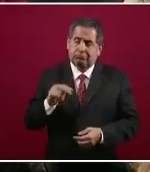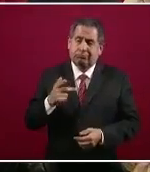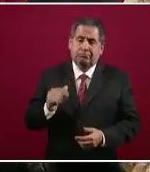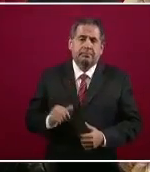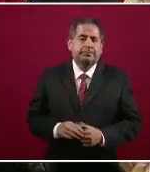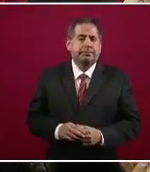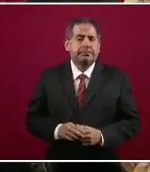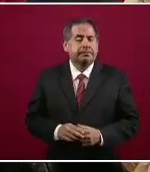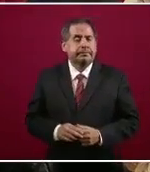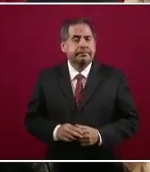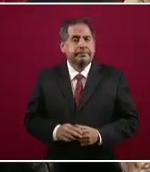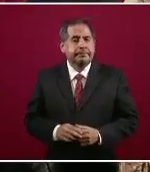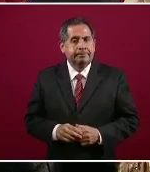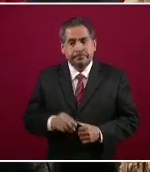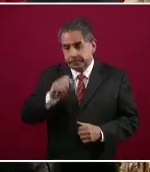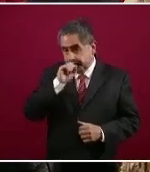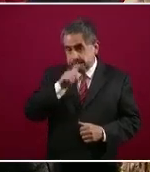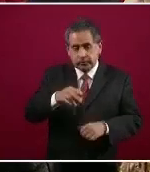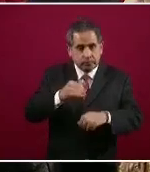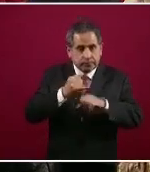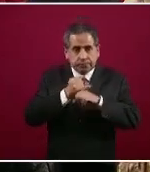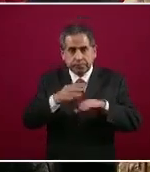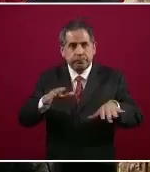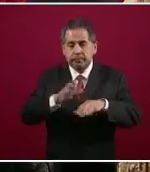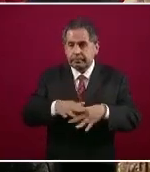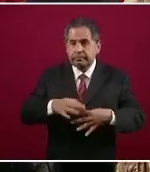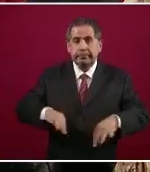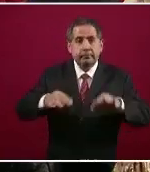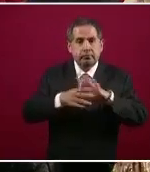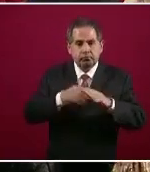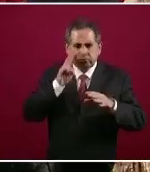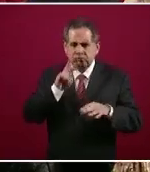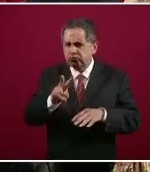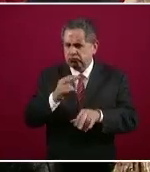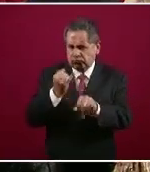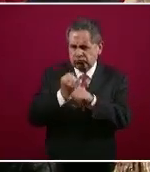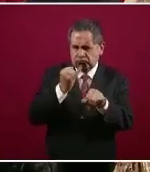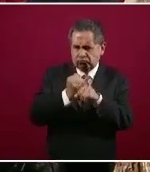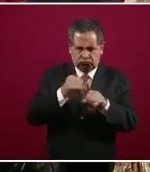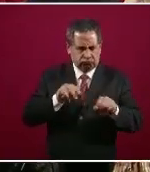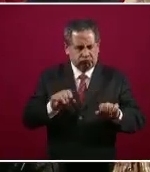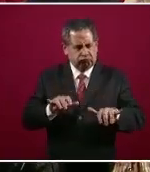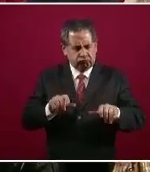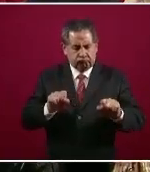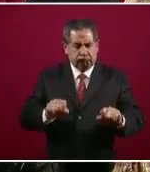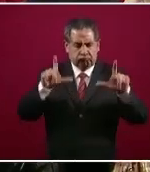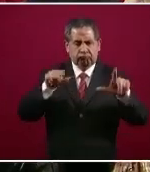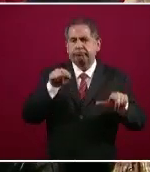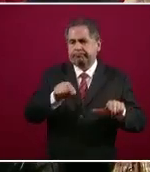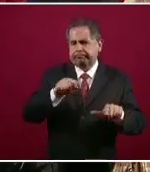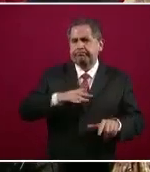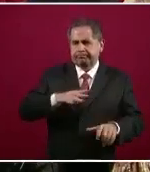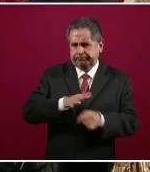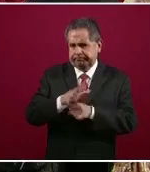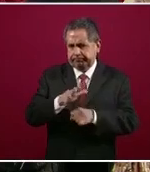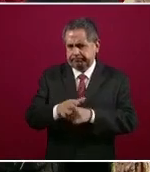Emitimos también una información estratégica que también la pueden consultar en nuestra página. En